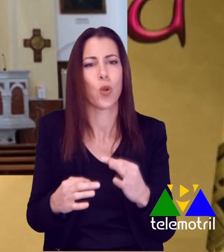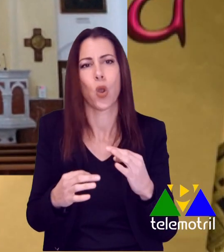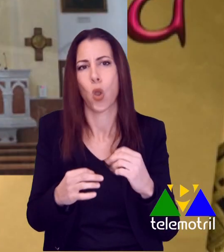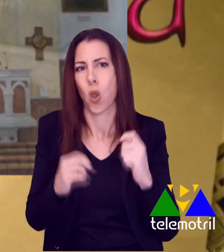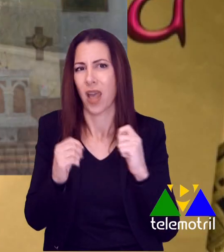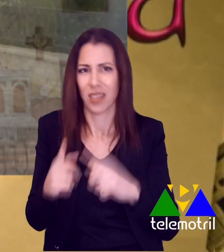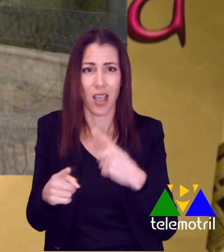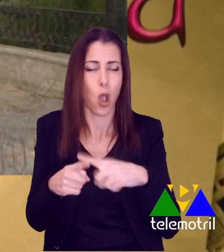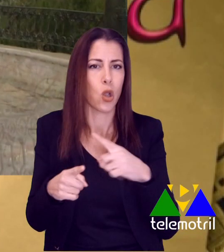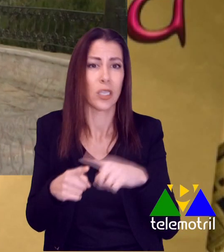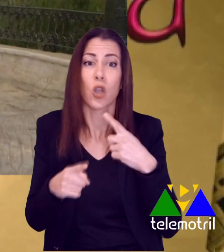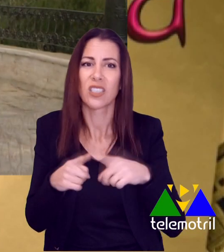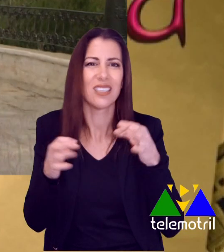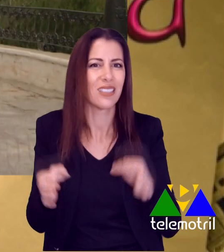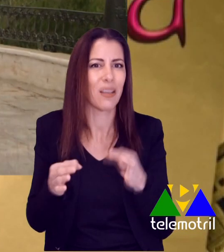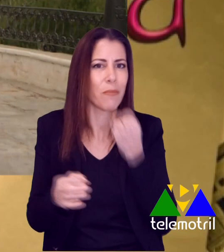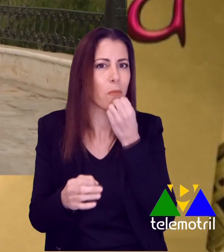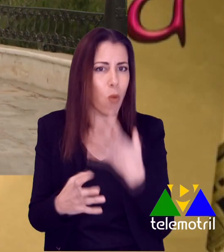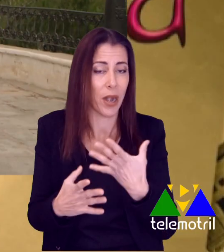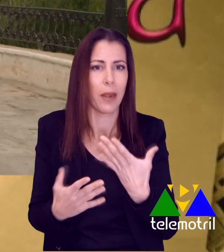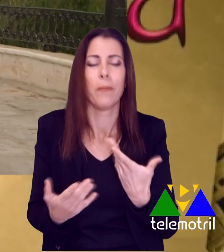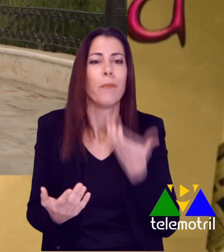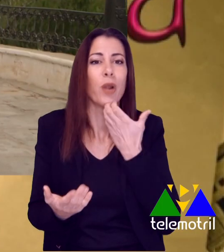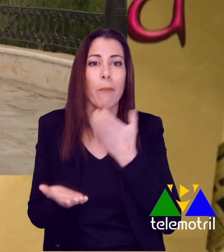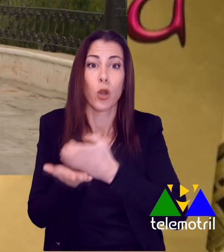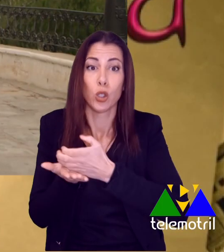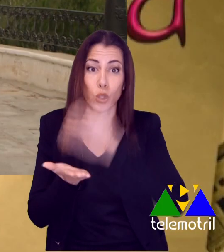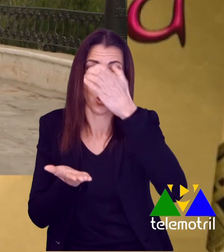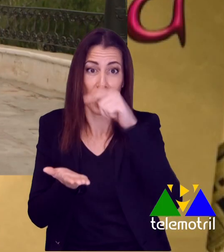buenas. Que estamos hablando de una torre ahí,